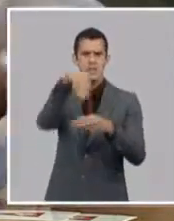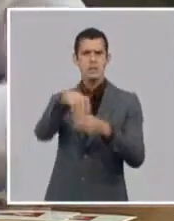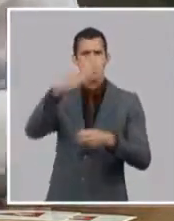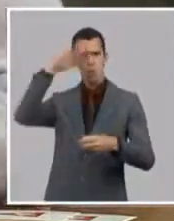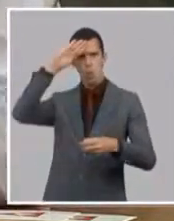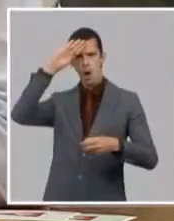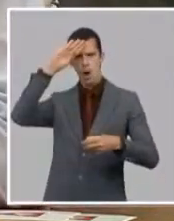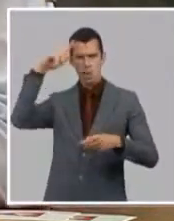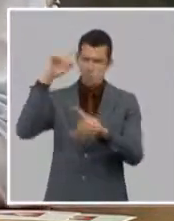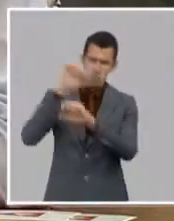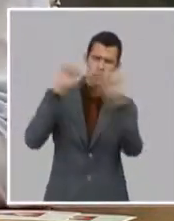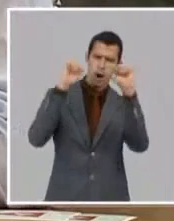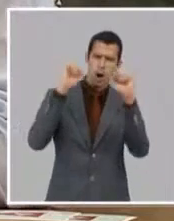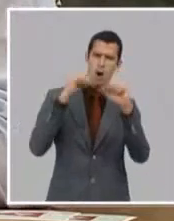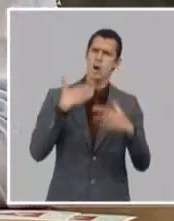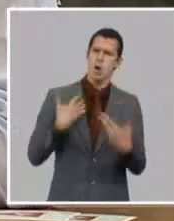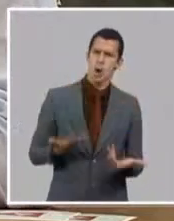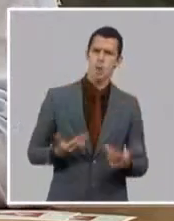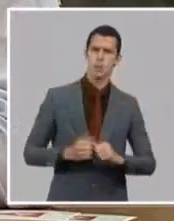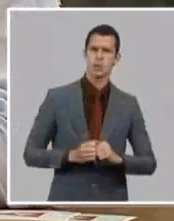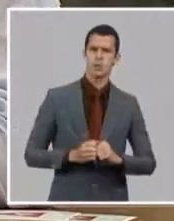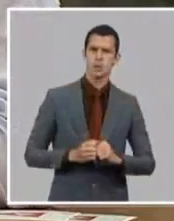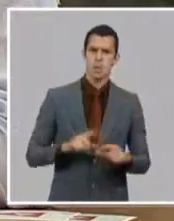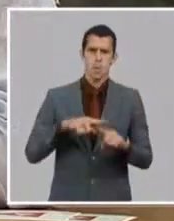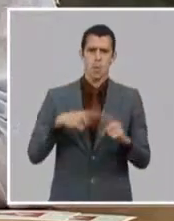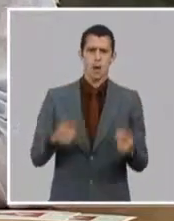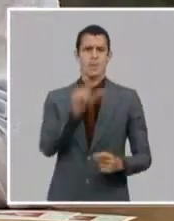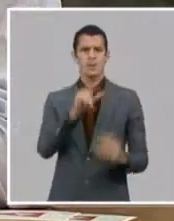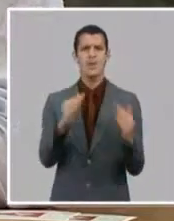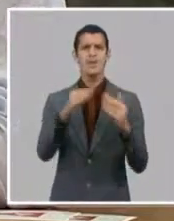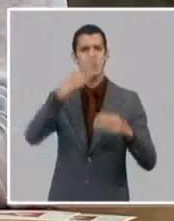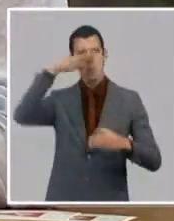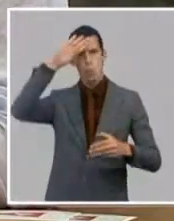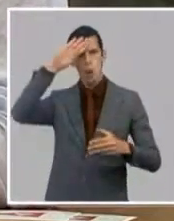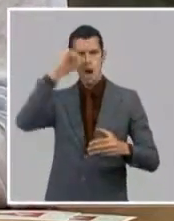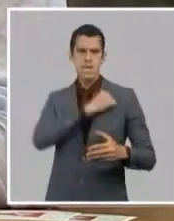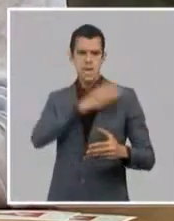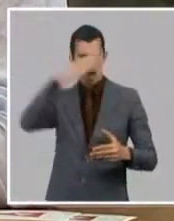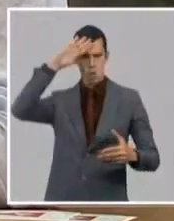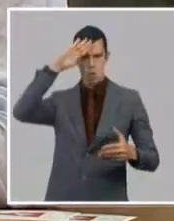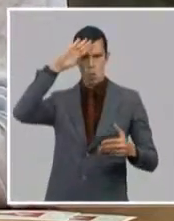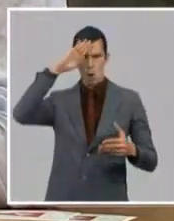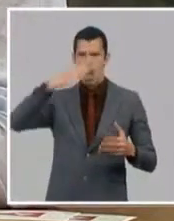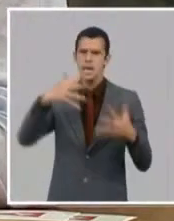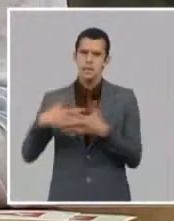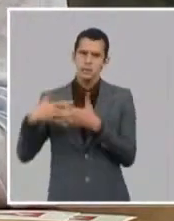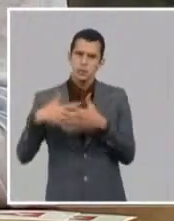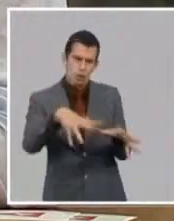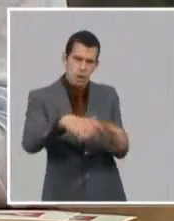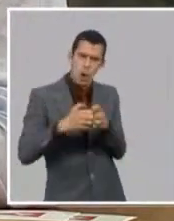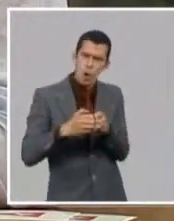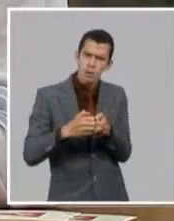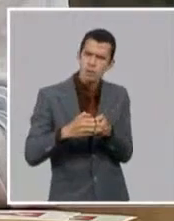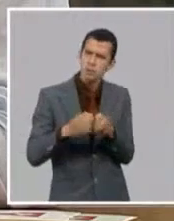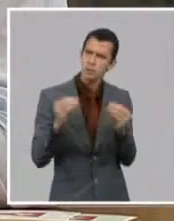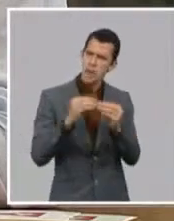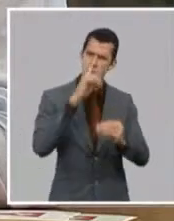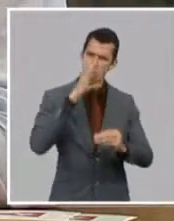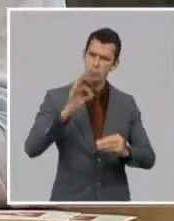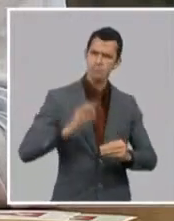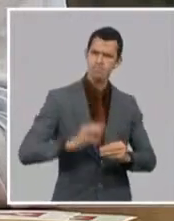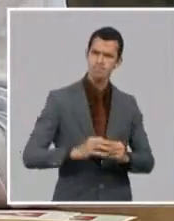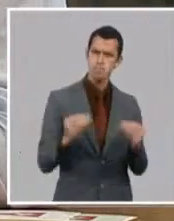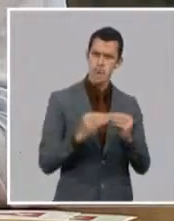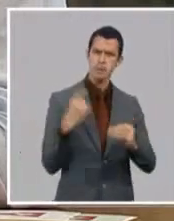delincuentes y entonces anexionistas. Eso nosotros lo tenemos que atender y lo tenemos que